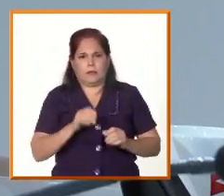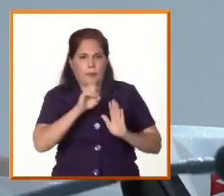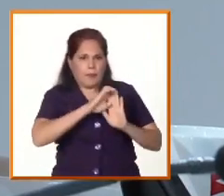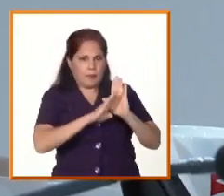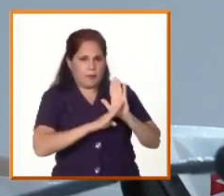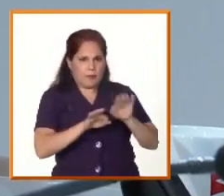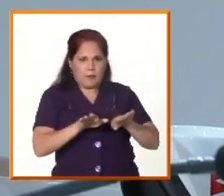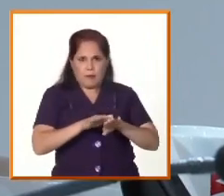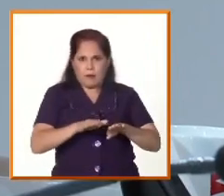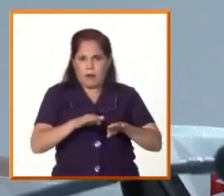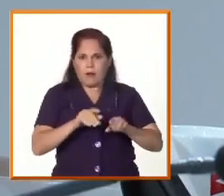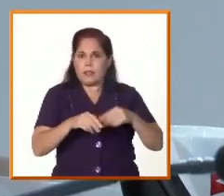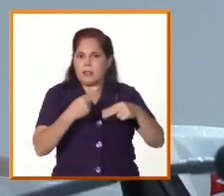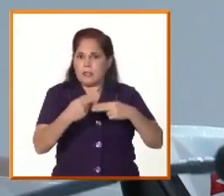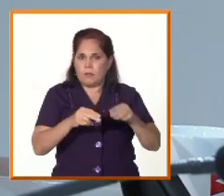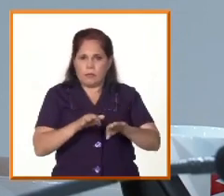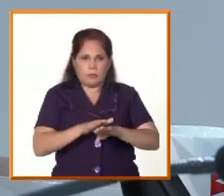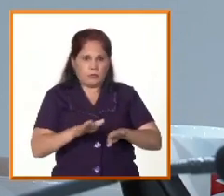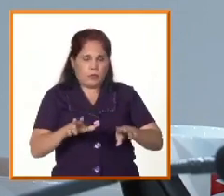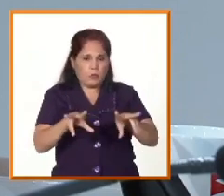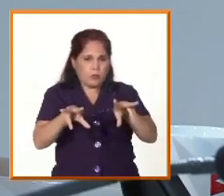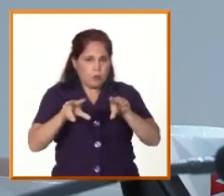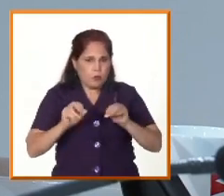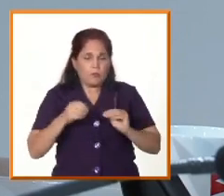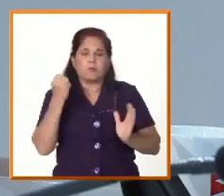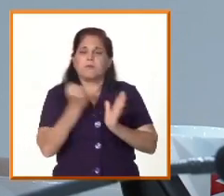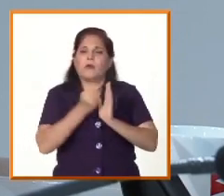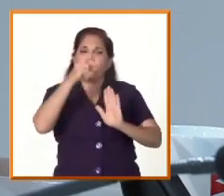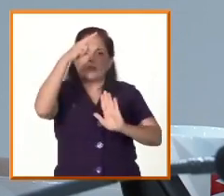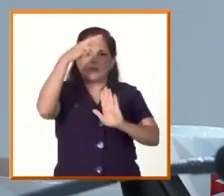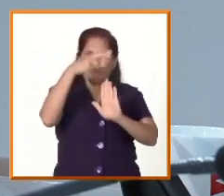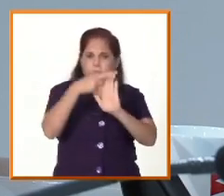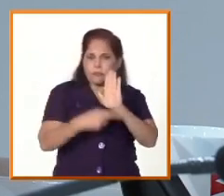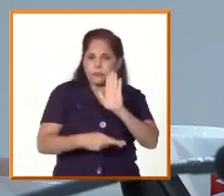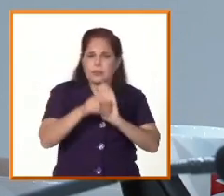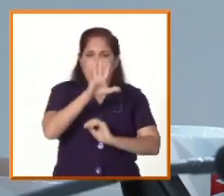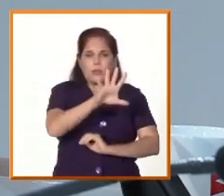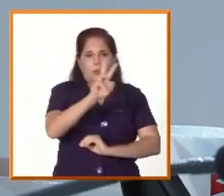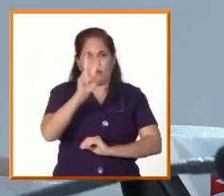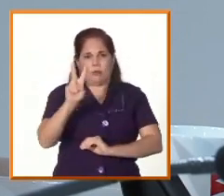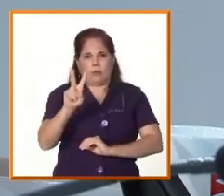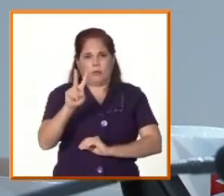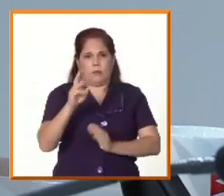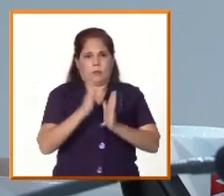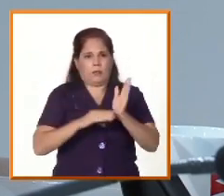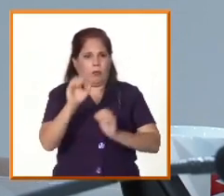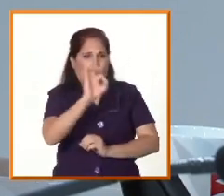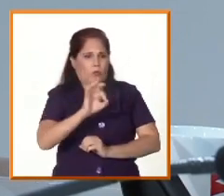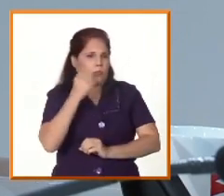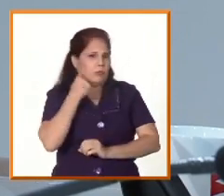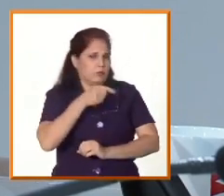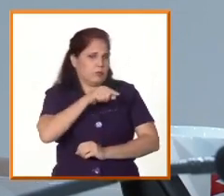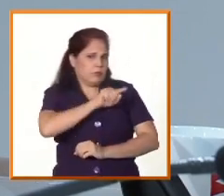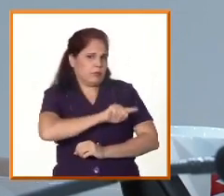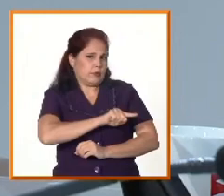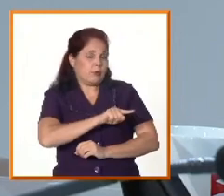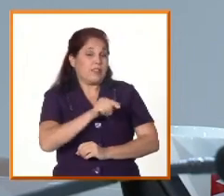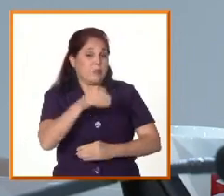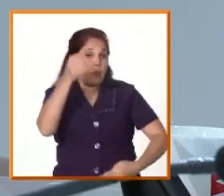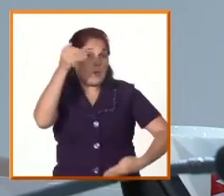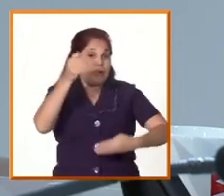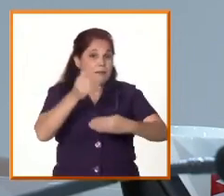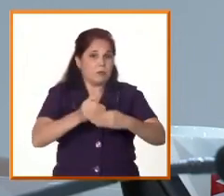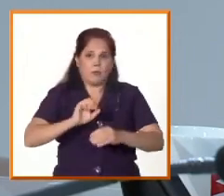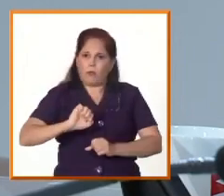que ya sí la estamos aplicando se aprobó la resolución 52 en octubre del año pasado que limita la